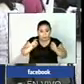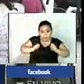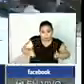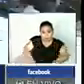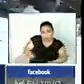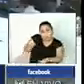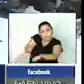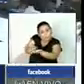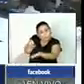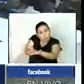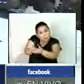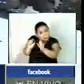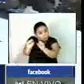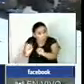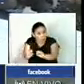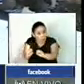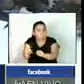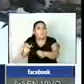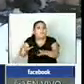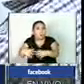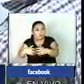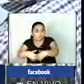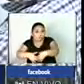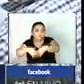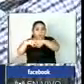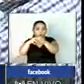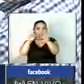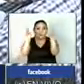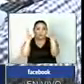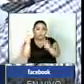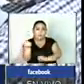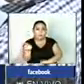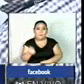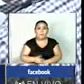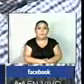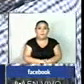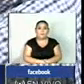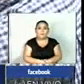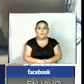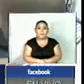como parte de los proyectos de recuperación y de reactivación económica.